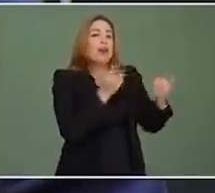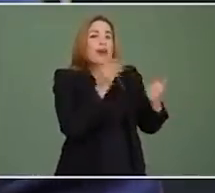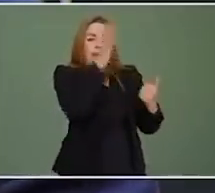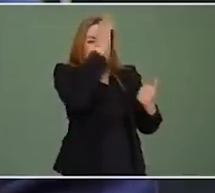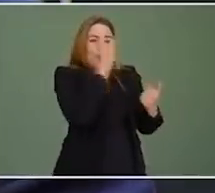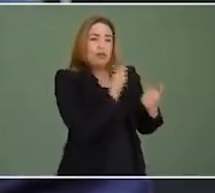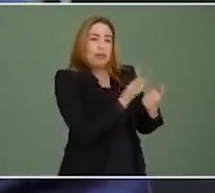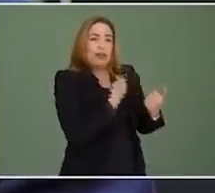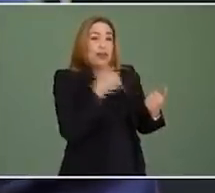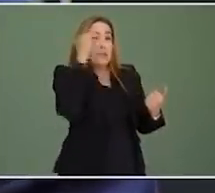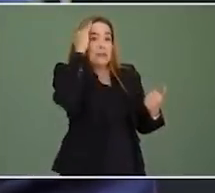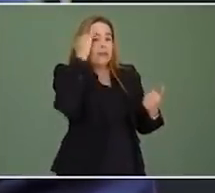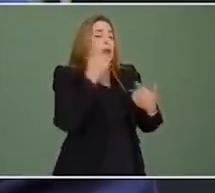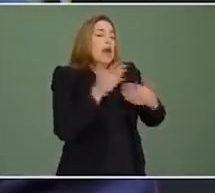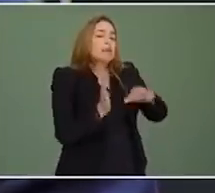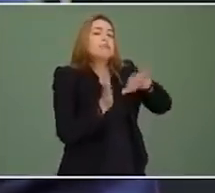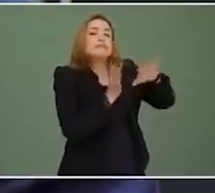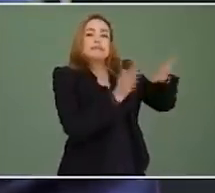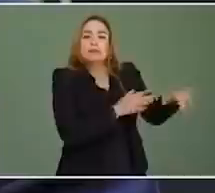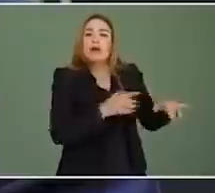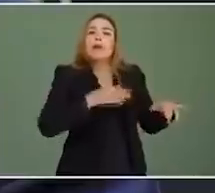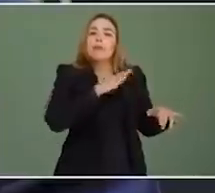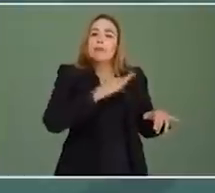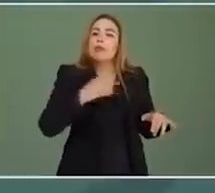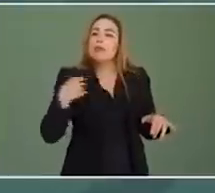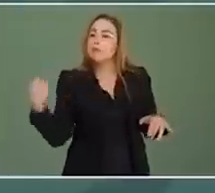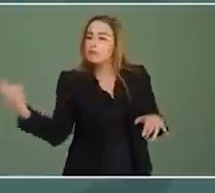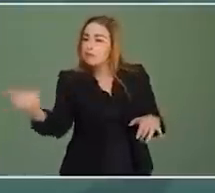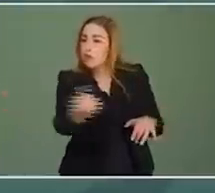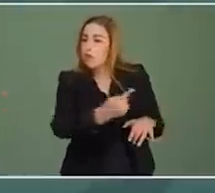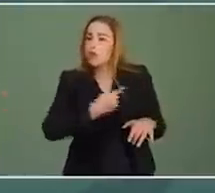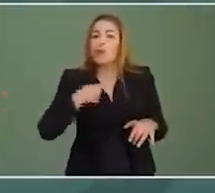este actúen de manera responsable